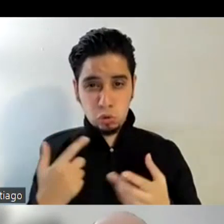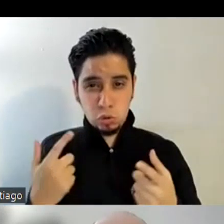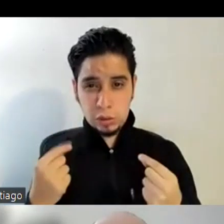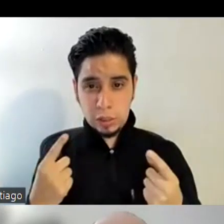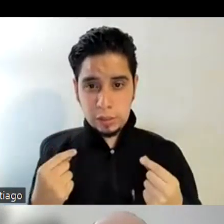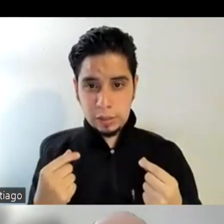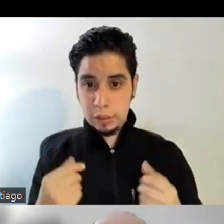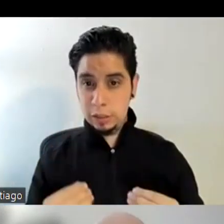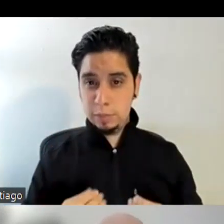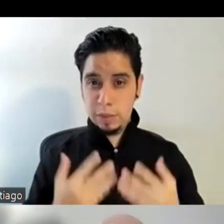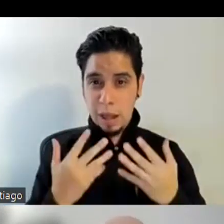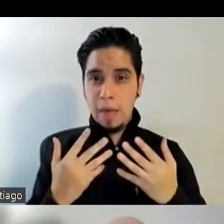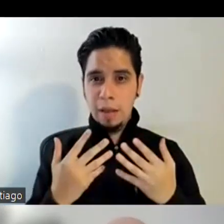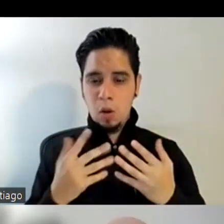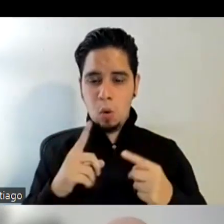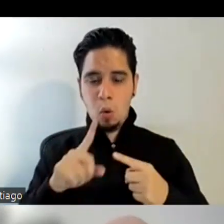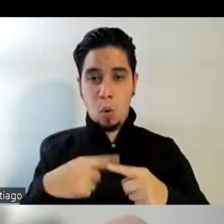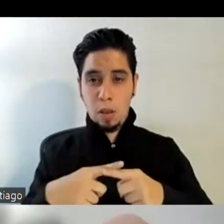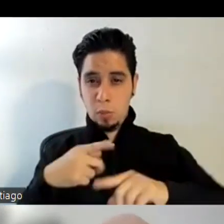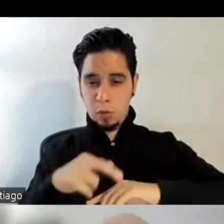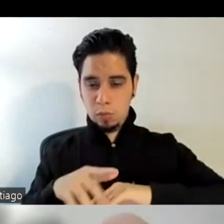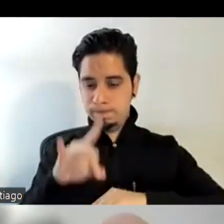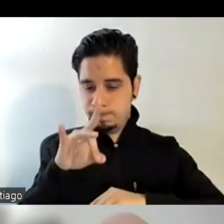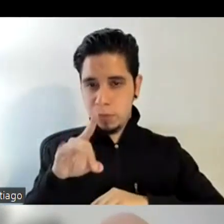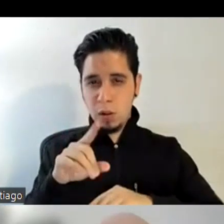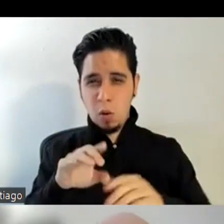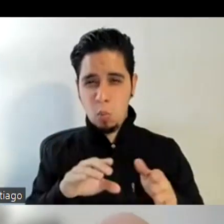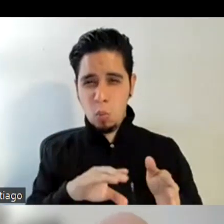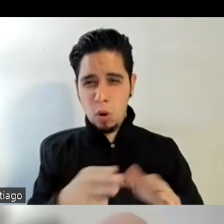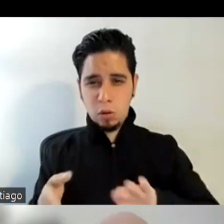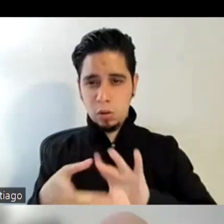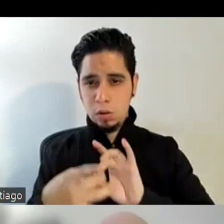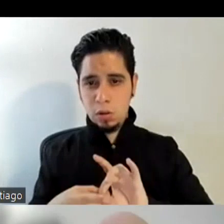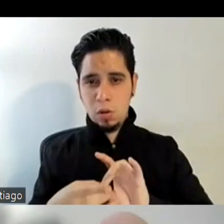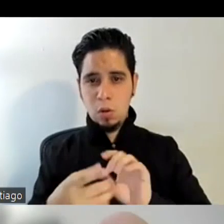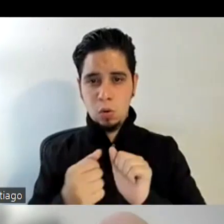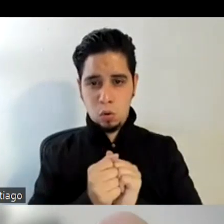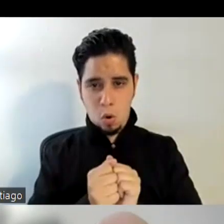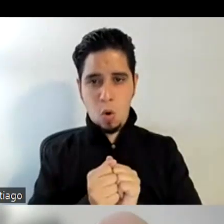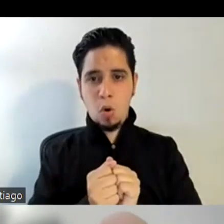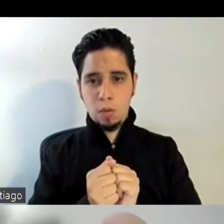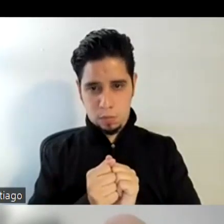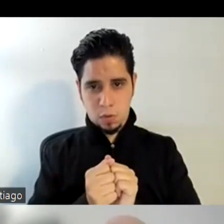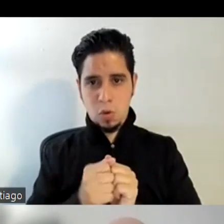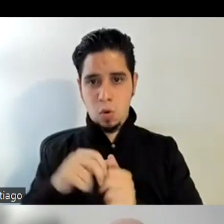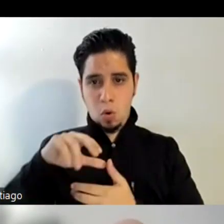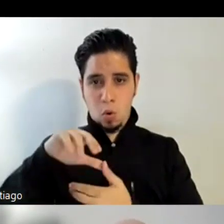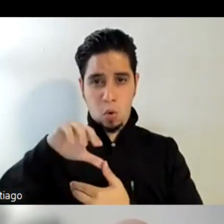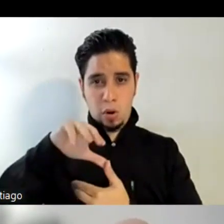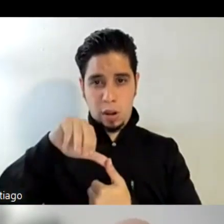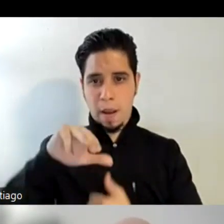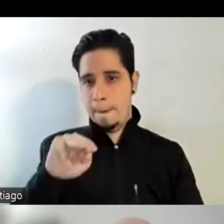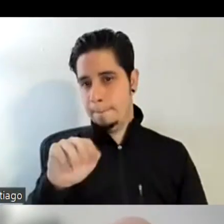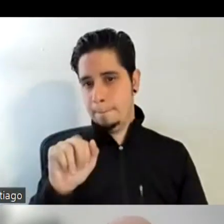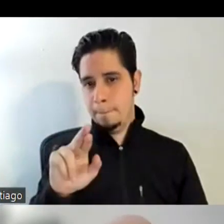del huracán María. Okay. En el tema de los muertos del huracán María, porque mi papá murió con el huracán María. Okay. Mi papá